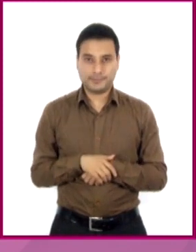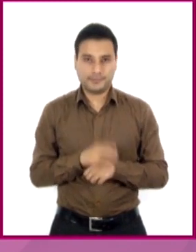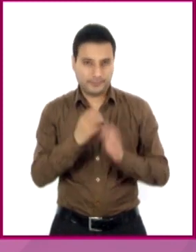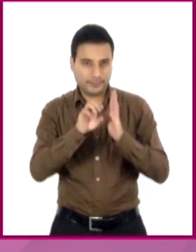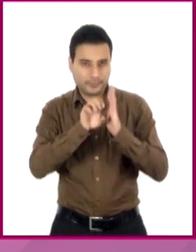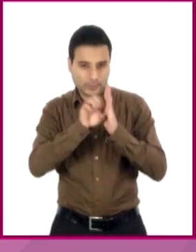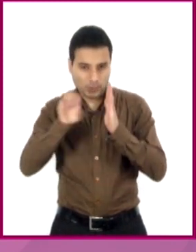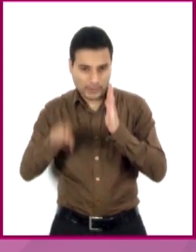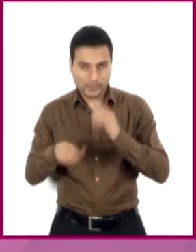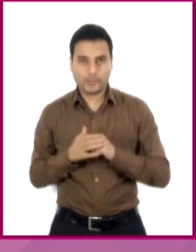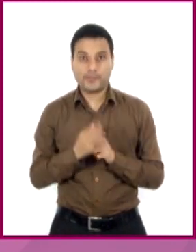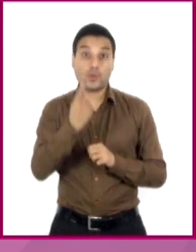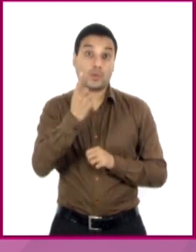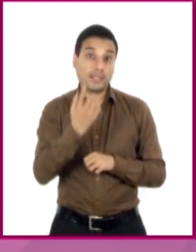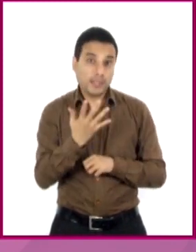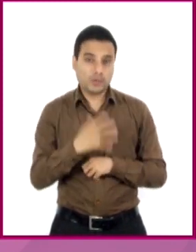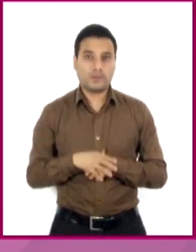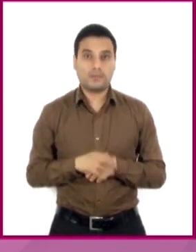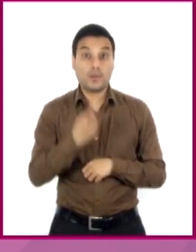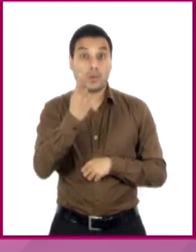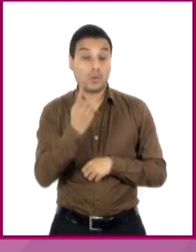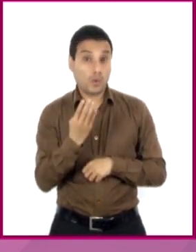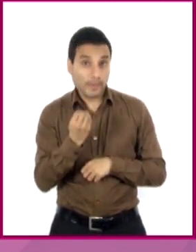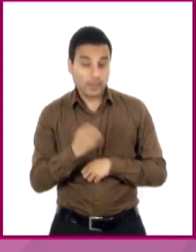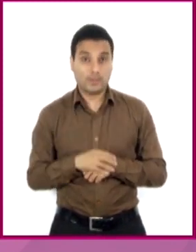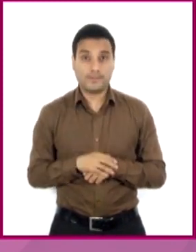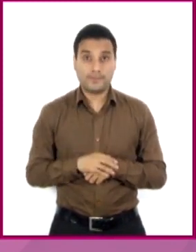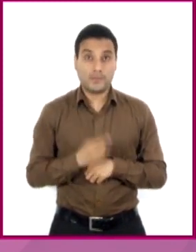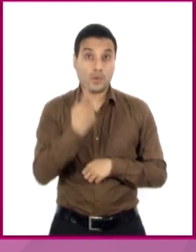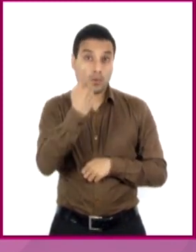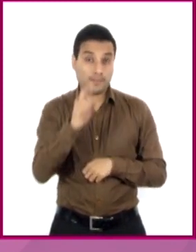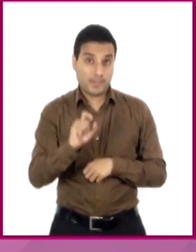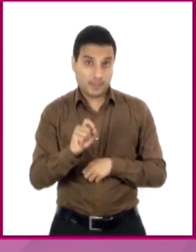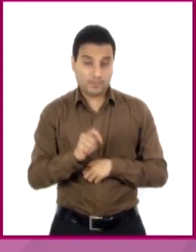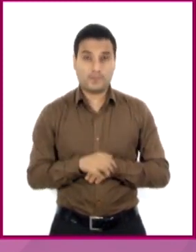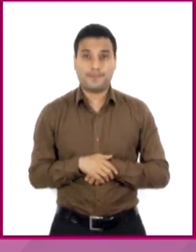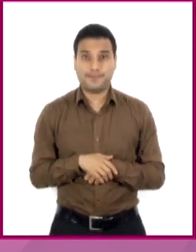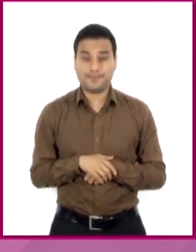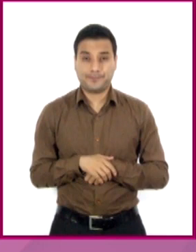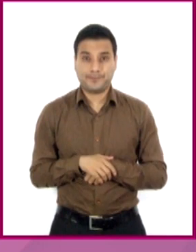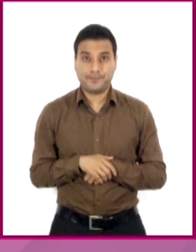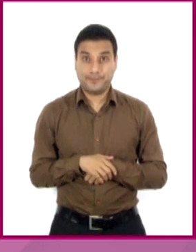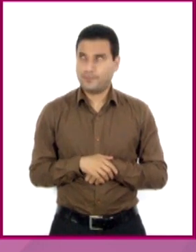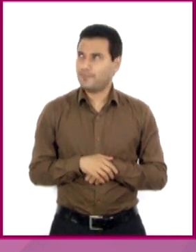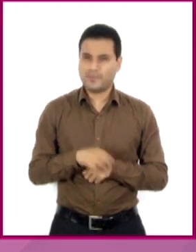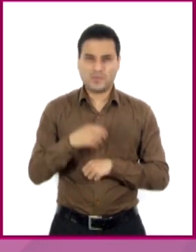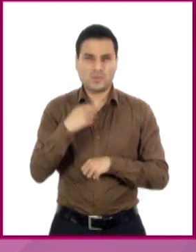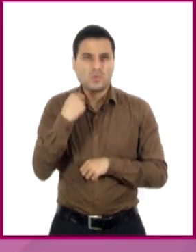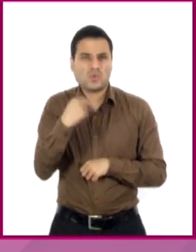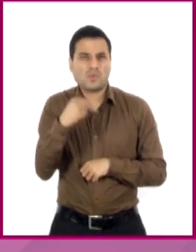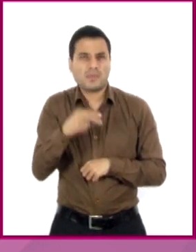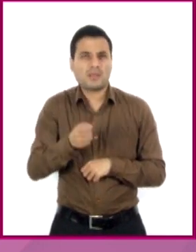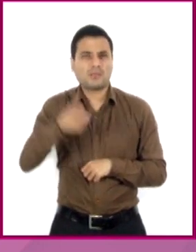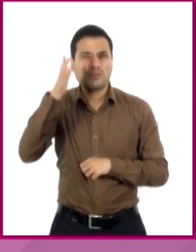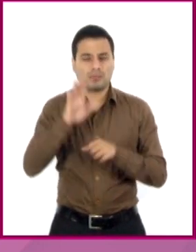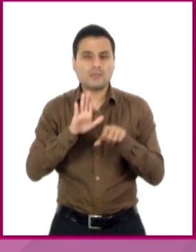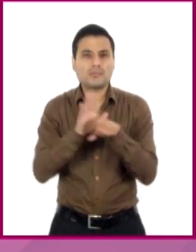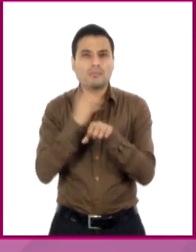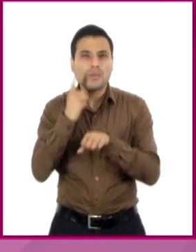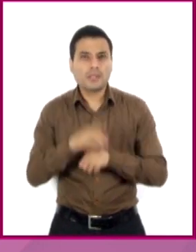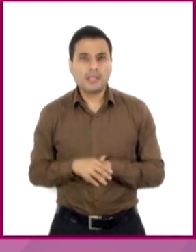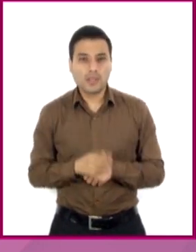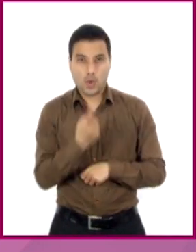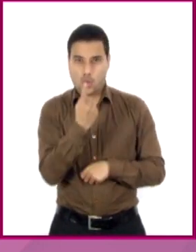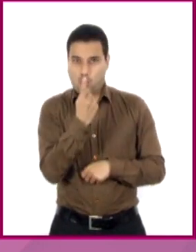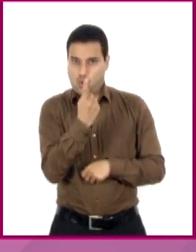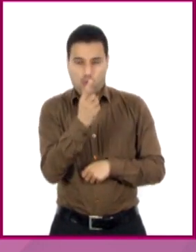ejemplo, 1/5, 1/9 o 1/20. Se llaman así porque representan una sola unidad